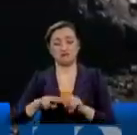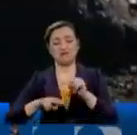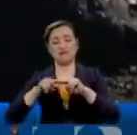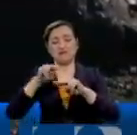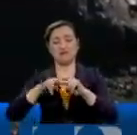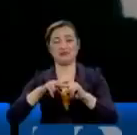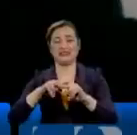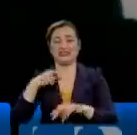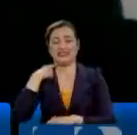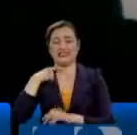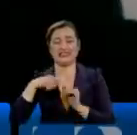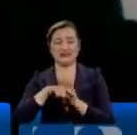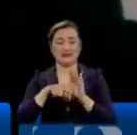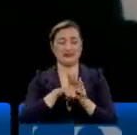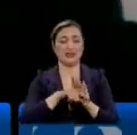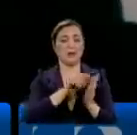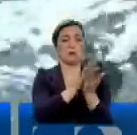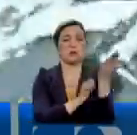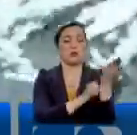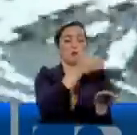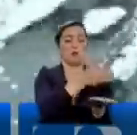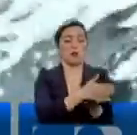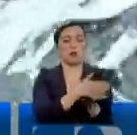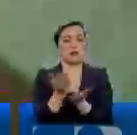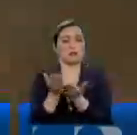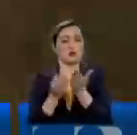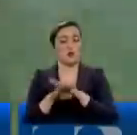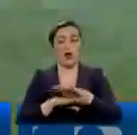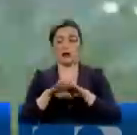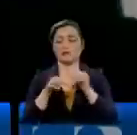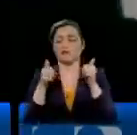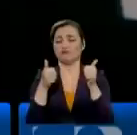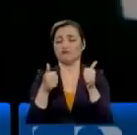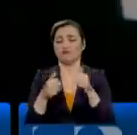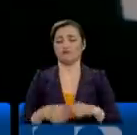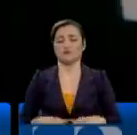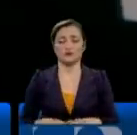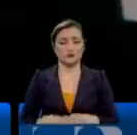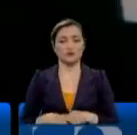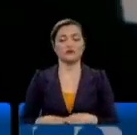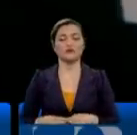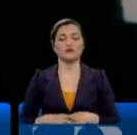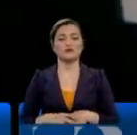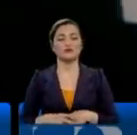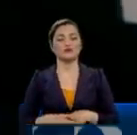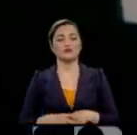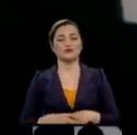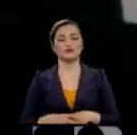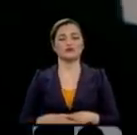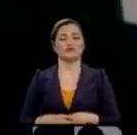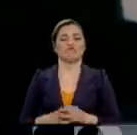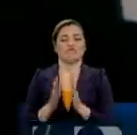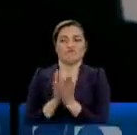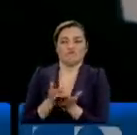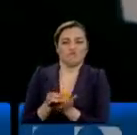paralizarse. Sin embargo, el edil Omar Ceballos asegura que los servicios básicos estarán cubiertos. Lo que se ha pedido que se reduzca son gastos